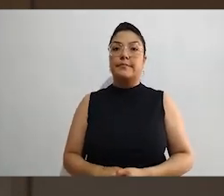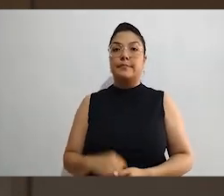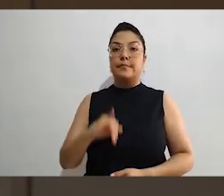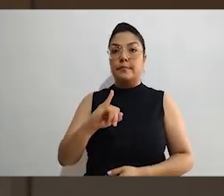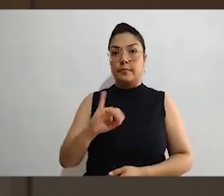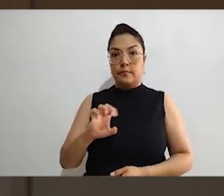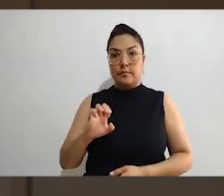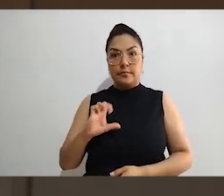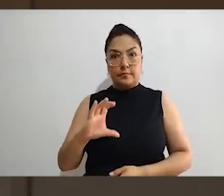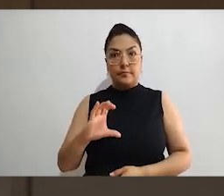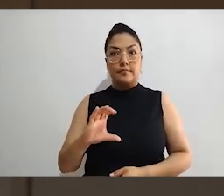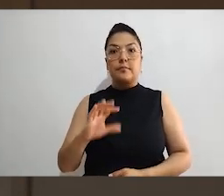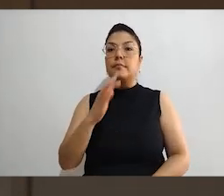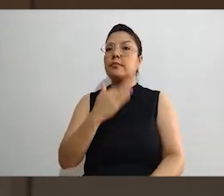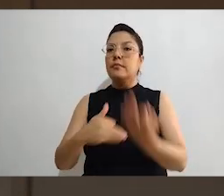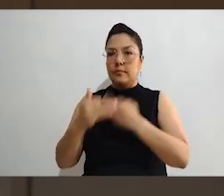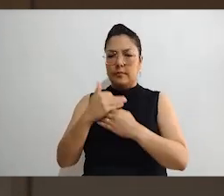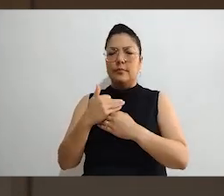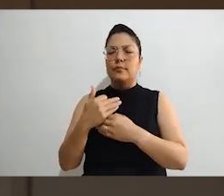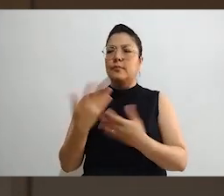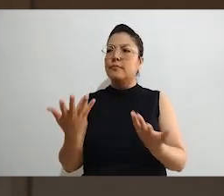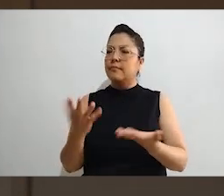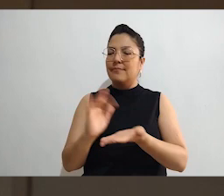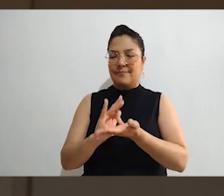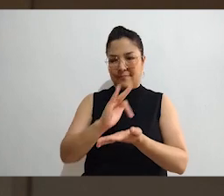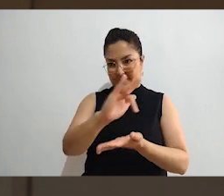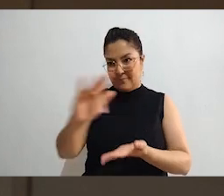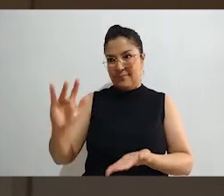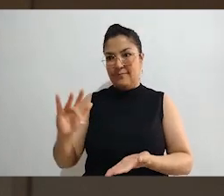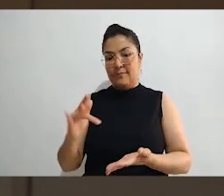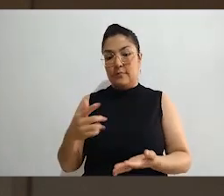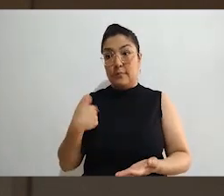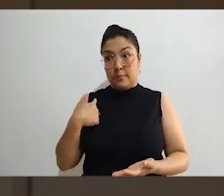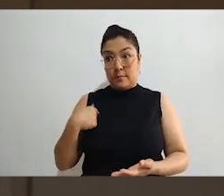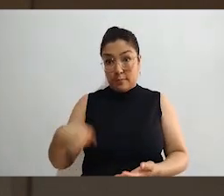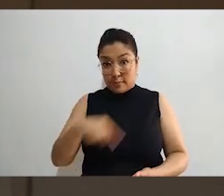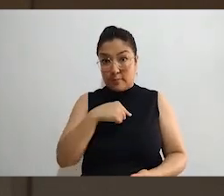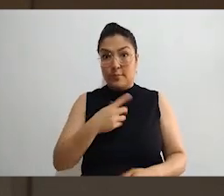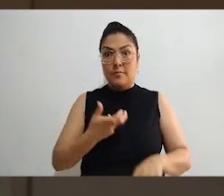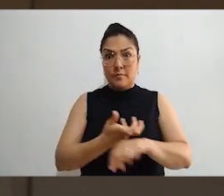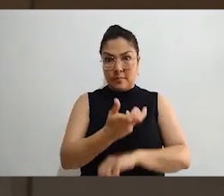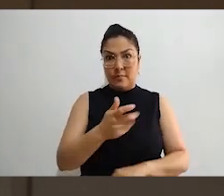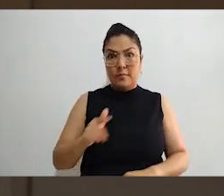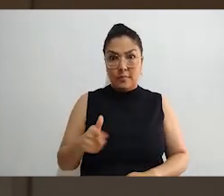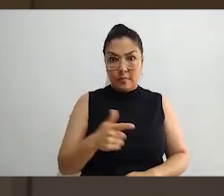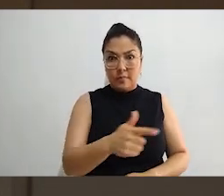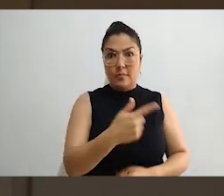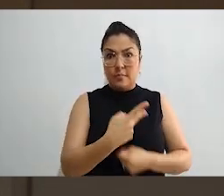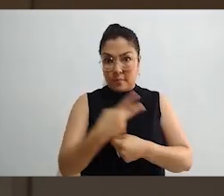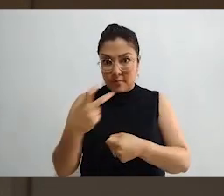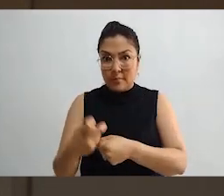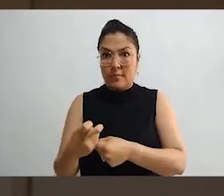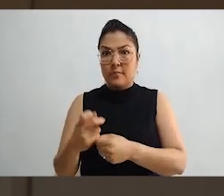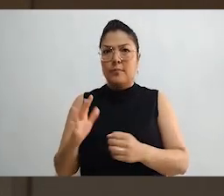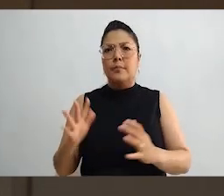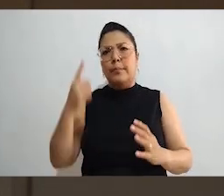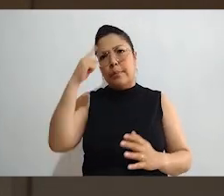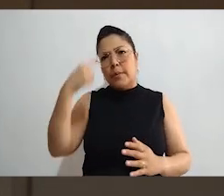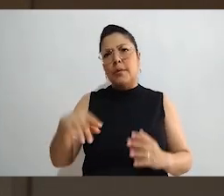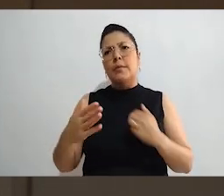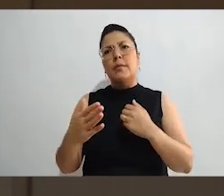instituto esta invitación que nos hicieron al Instituto Electoral del Estado de Guanajuato para venir con ustedes, participar en el debate